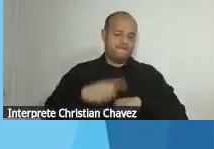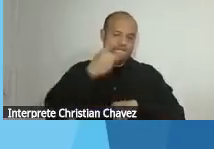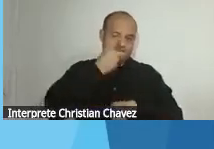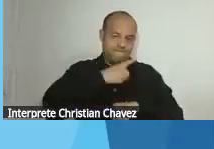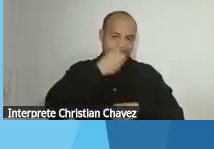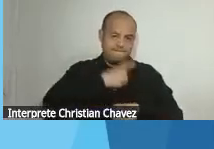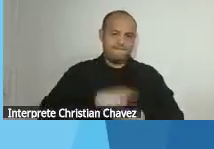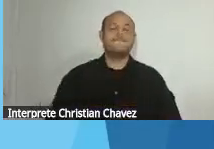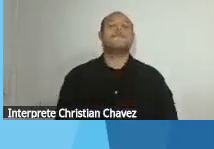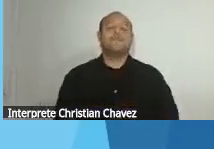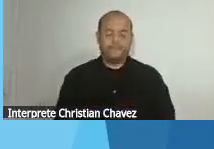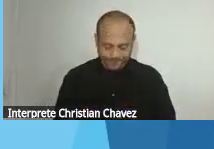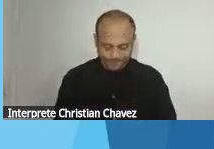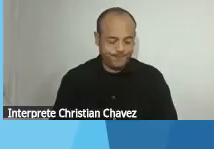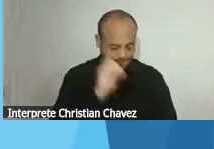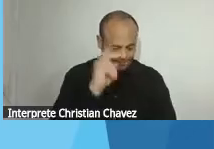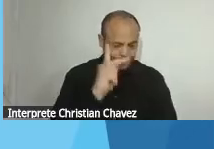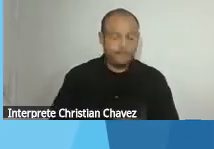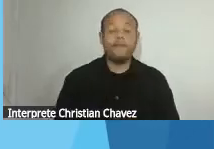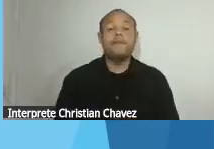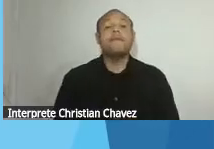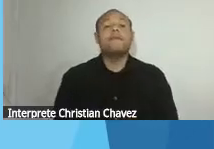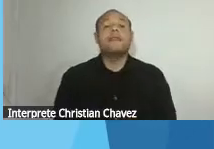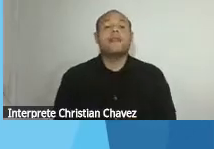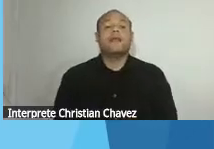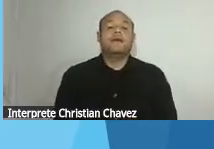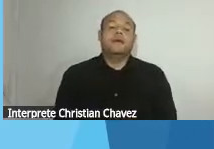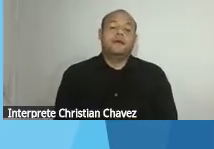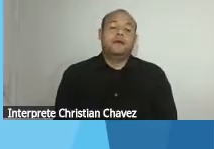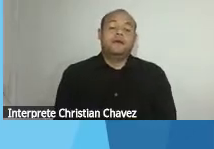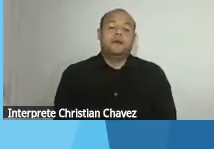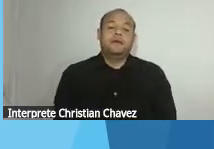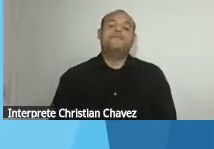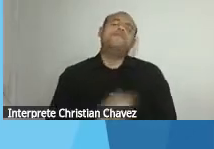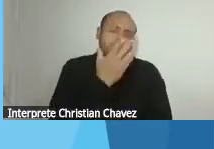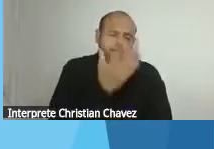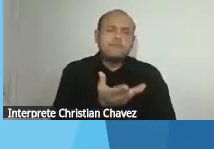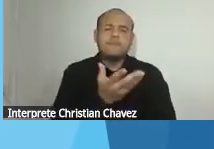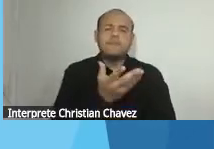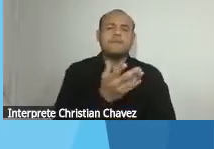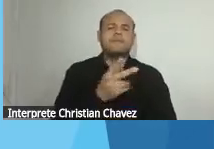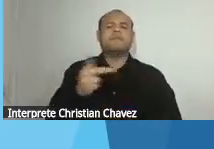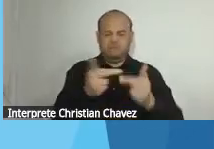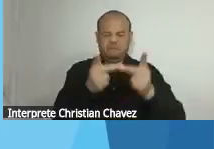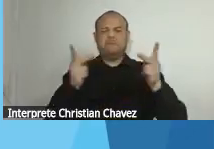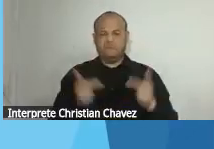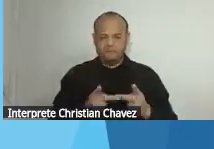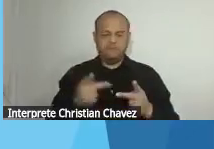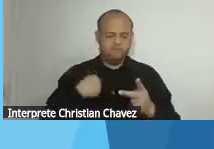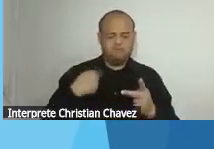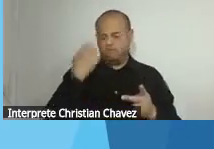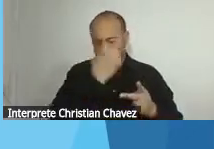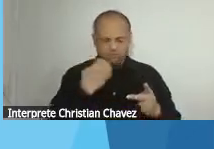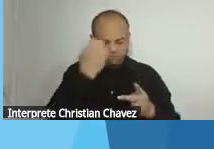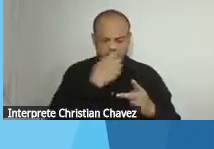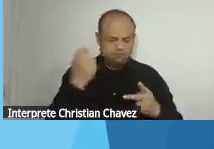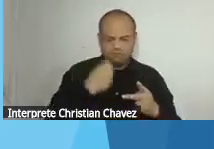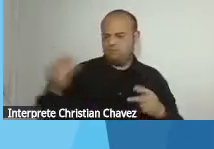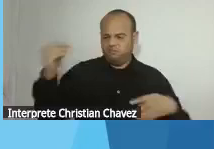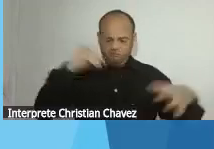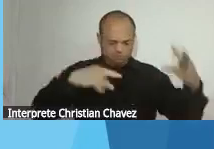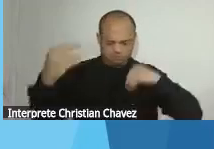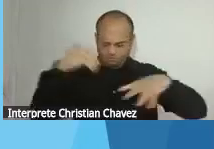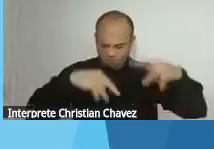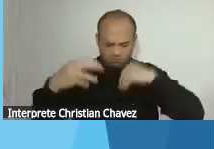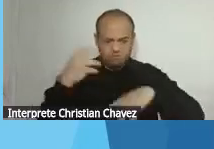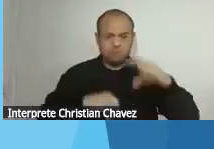Ok, eh, la estrategia de este plato ayuda bastante a mejorar